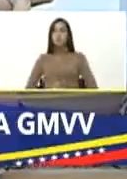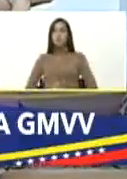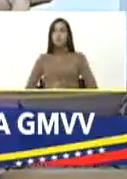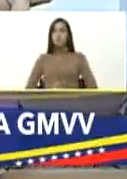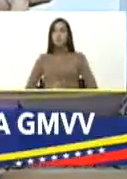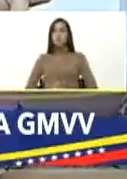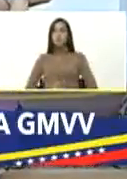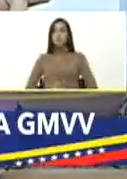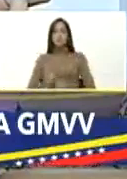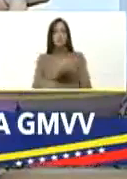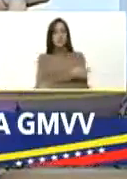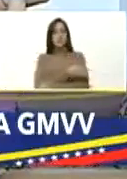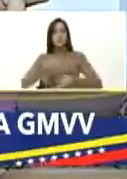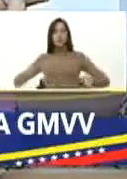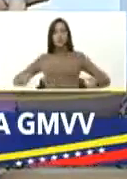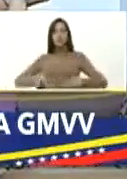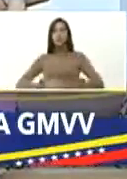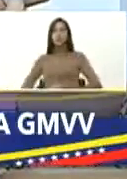Excelente.